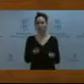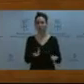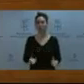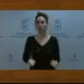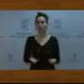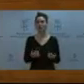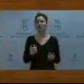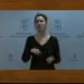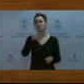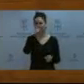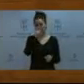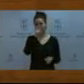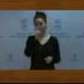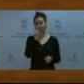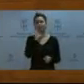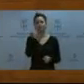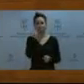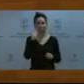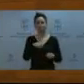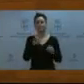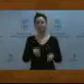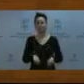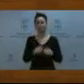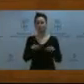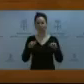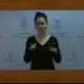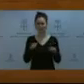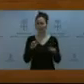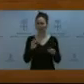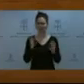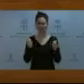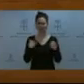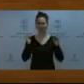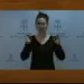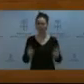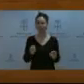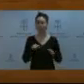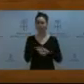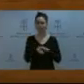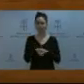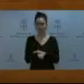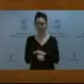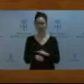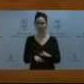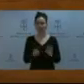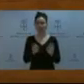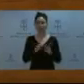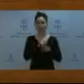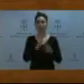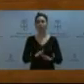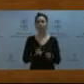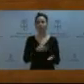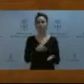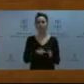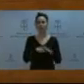esta Cámara, cuando se estaba tramitando el último plan de gestión del lobo, de que unánimemente